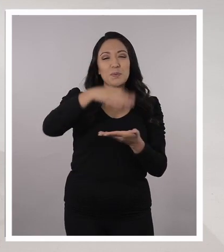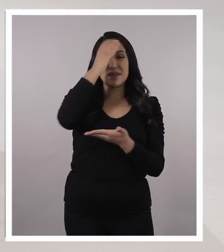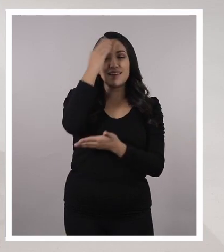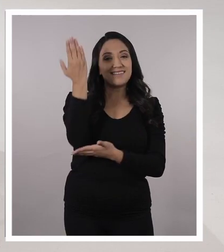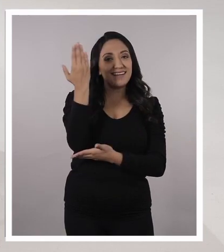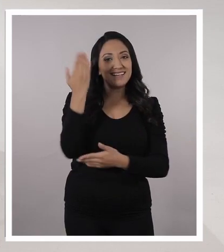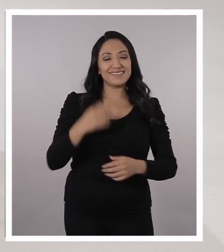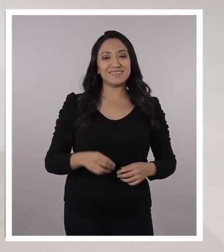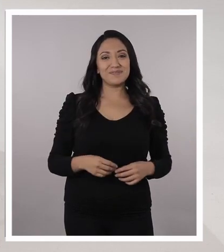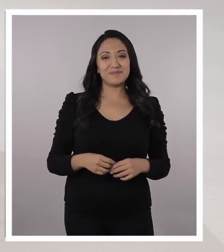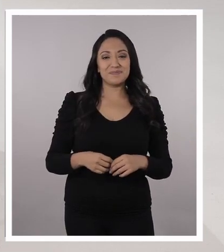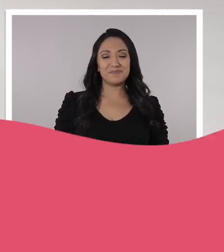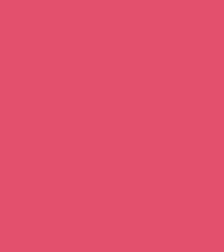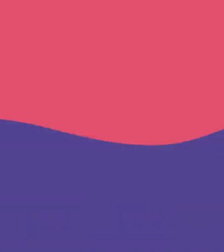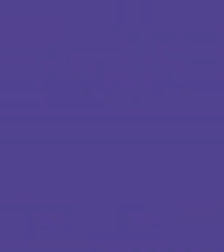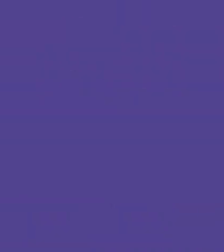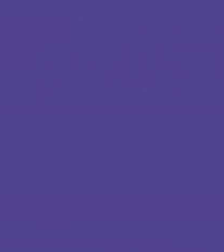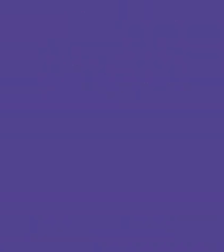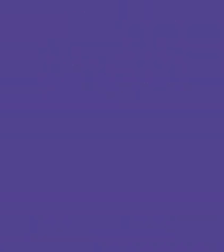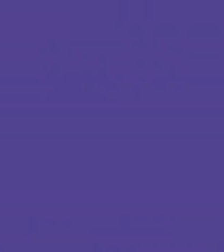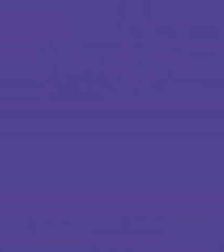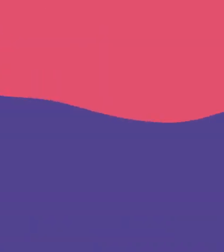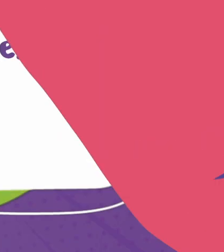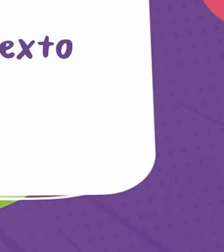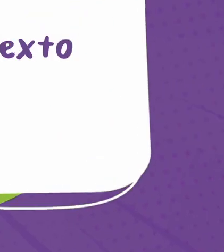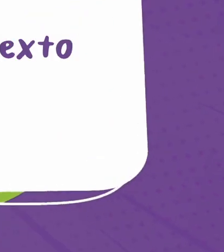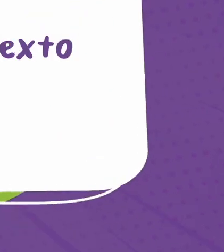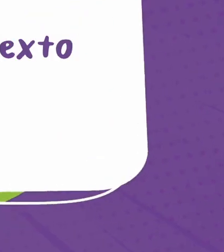próximo Aprender la Tele.